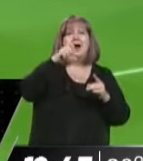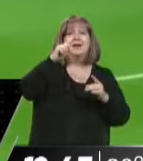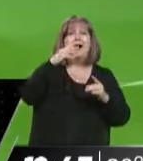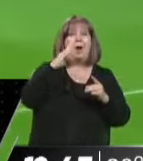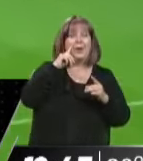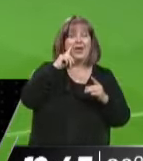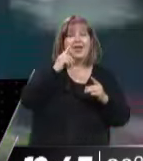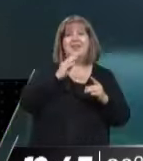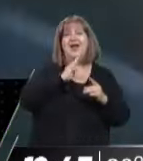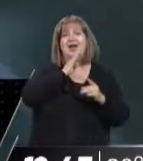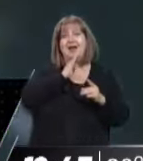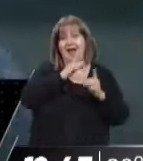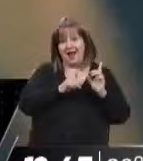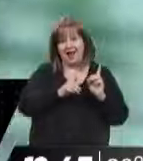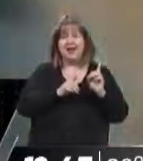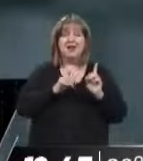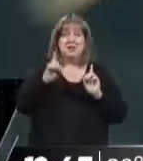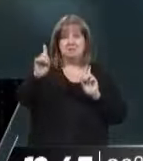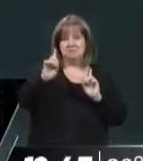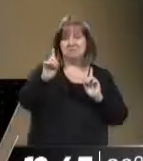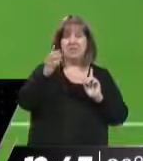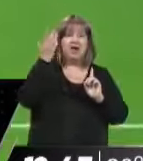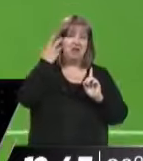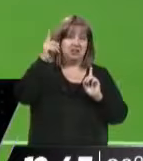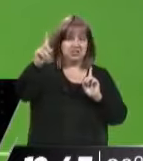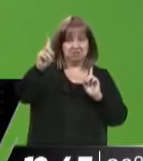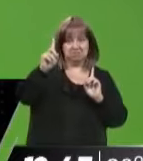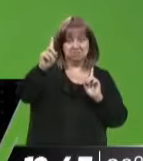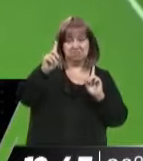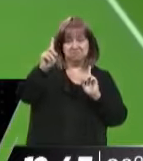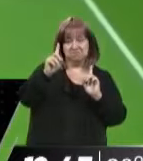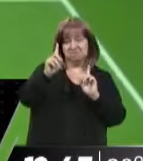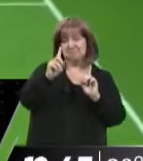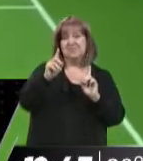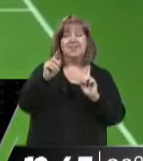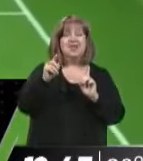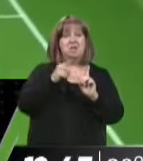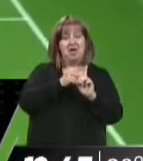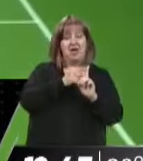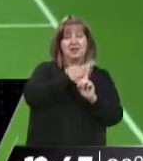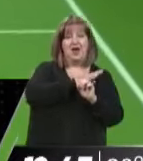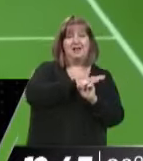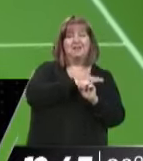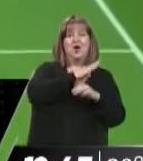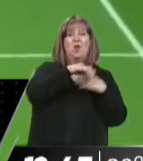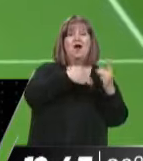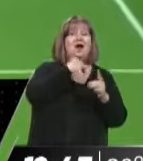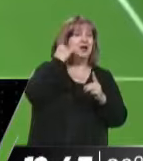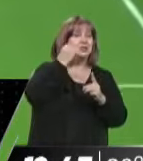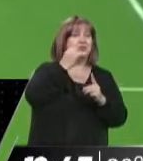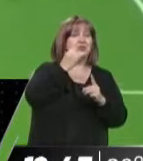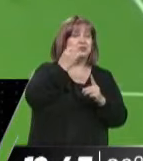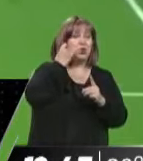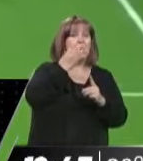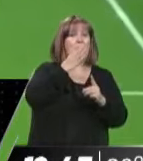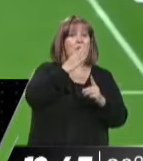de Israel. Uno dirá, un rival menor, es cierto, pero venía de hacerle lío a la Juventus, que de hecho está muy mal en la